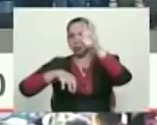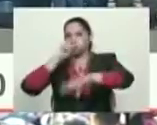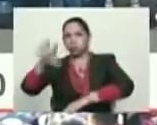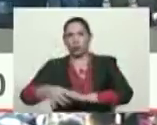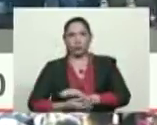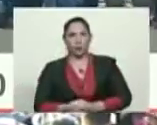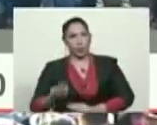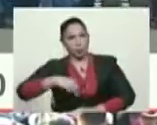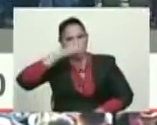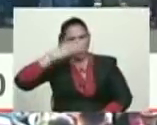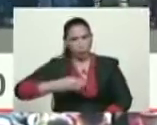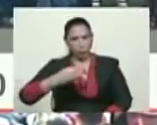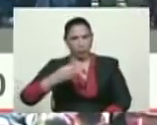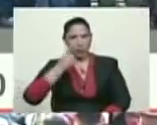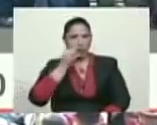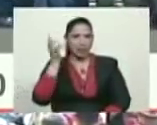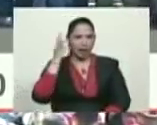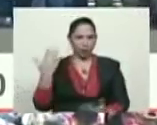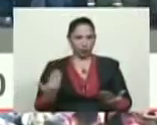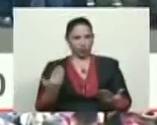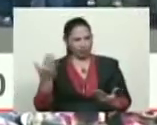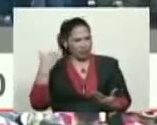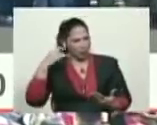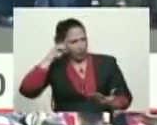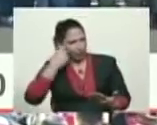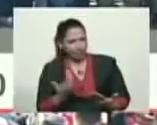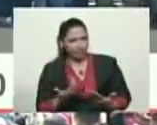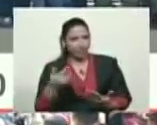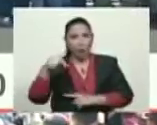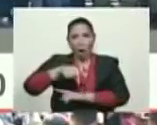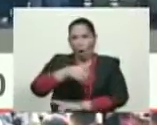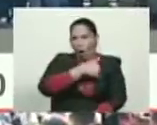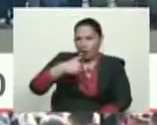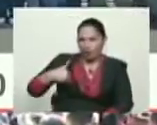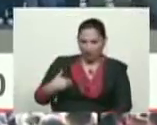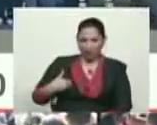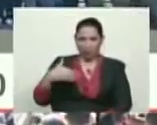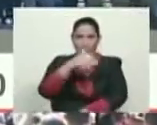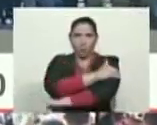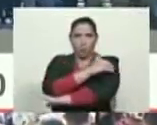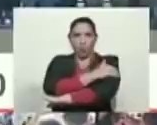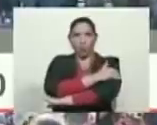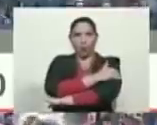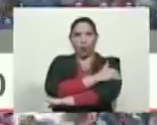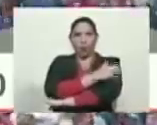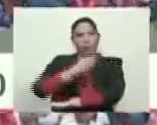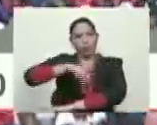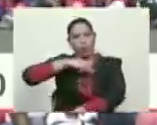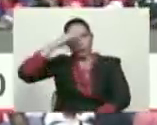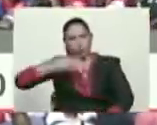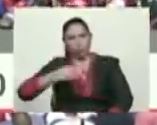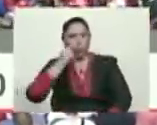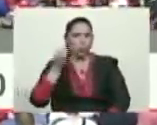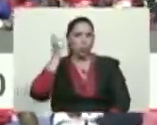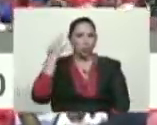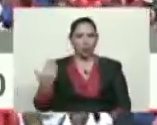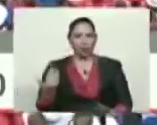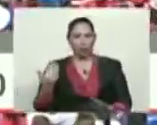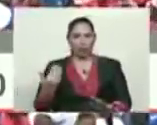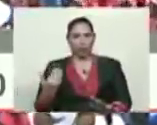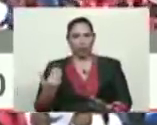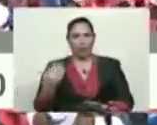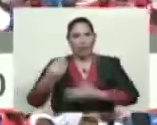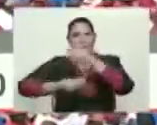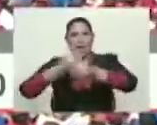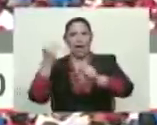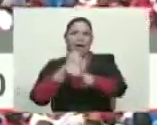a nuestros soldados y a nuestras soldadas. Hoy quieren que nuestros soldados y nuestras soldadas les hagan